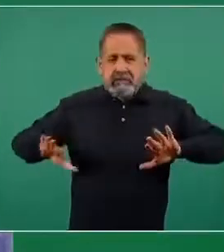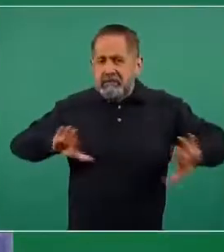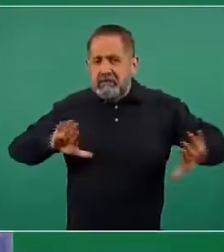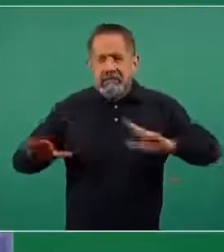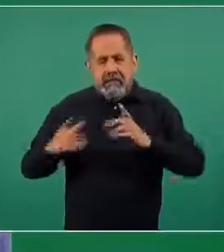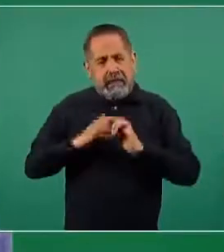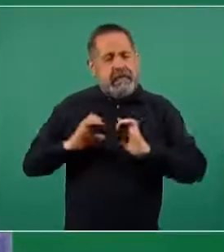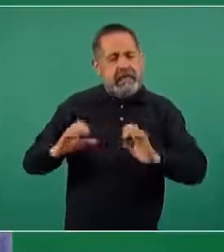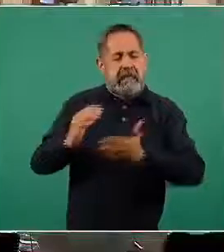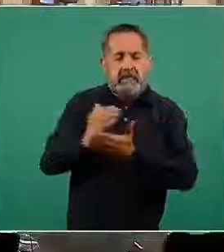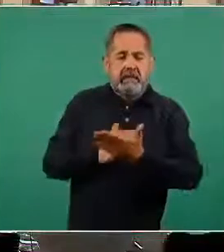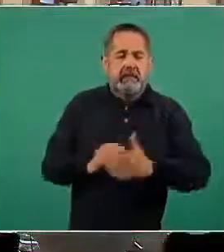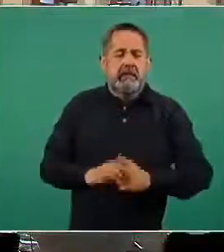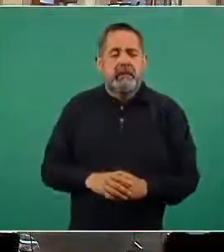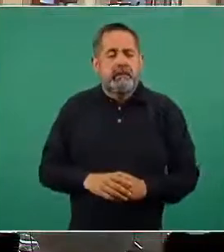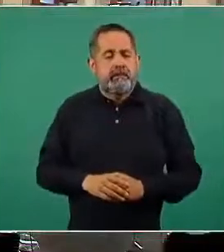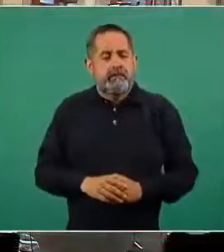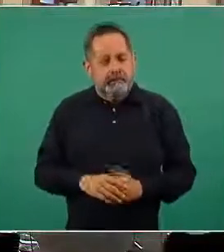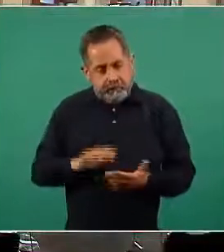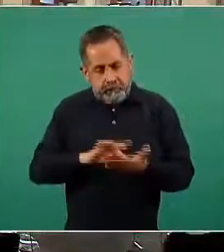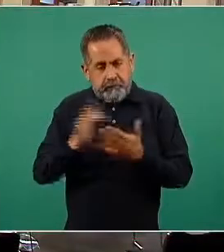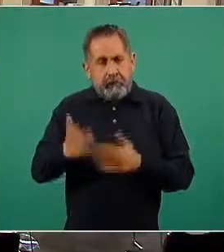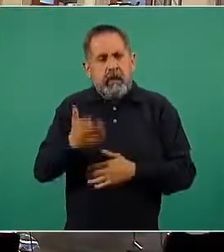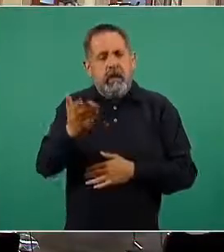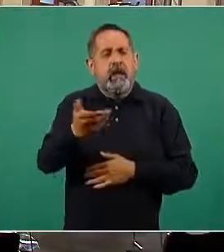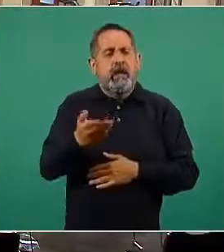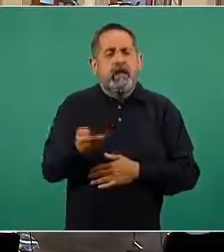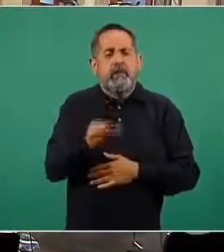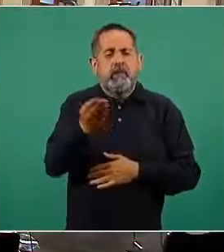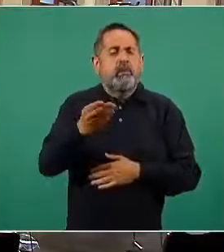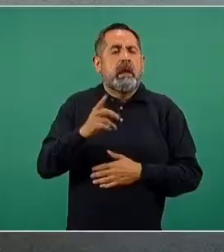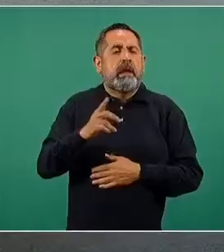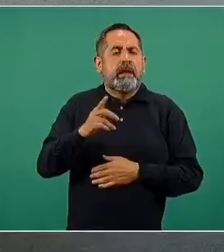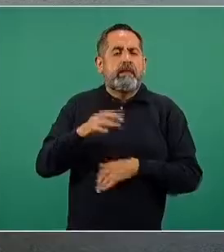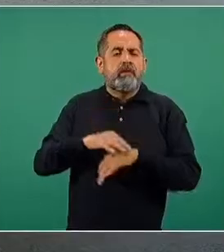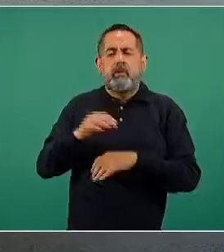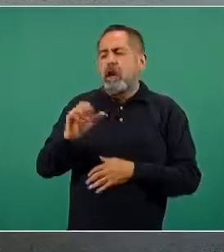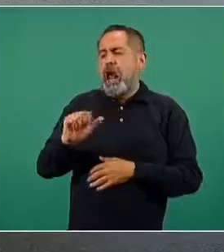control epidémico. Gracias. Y doctora Lomía, ayer